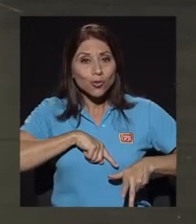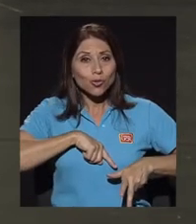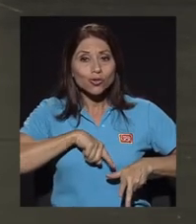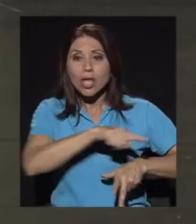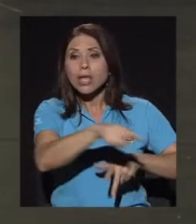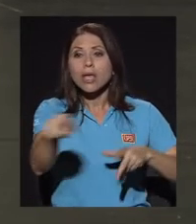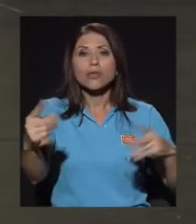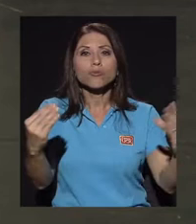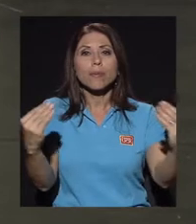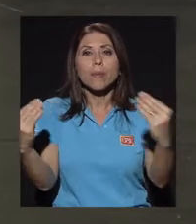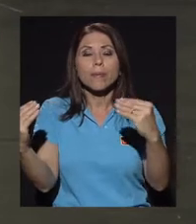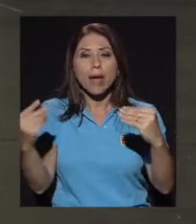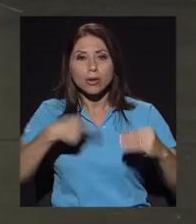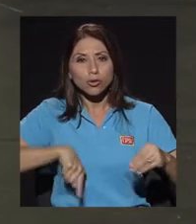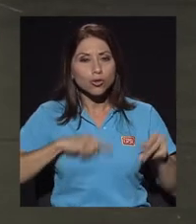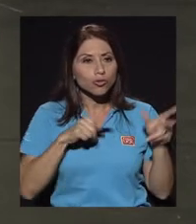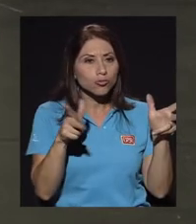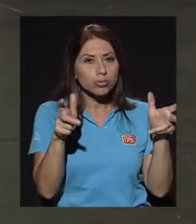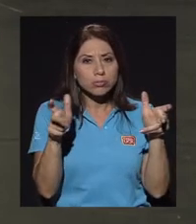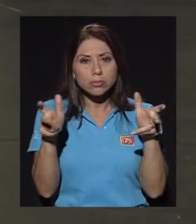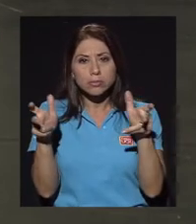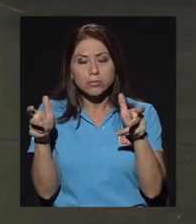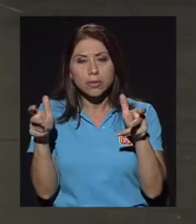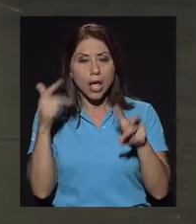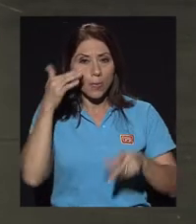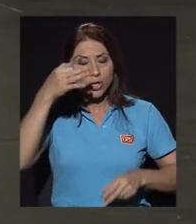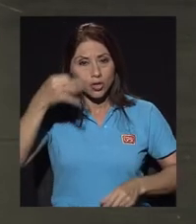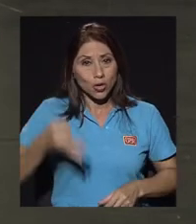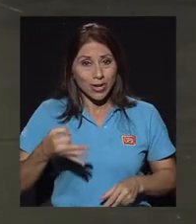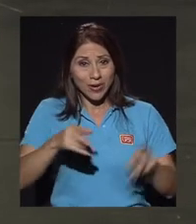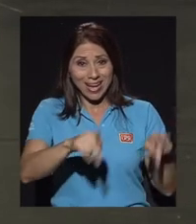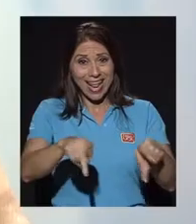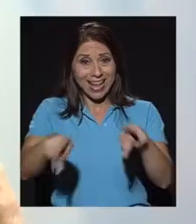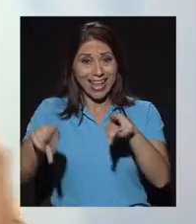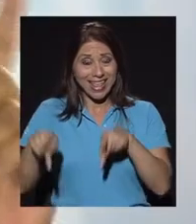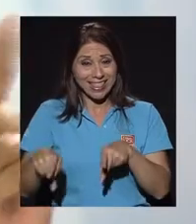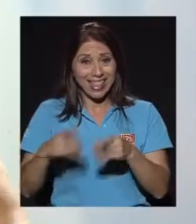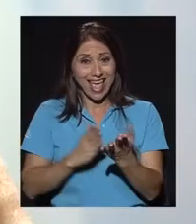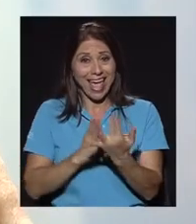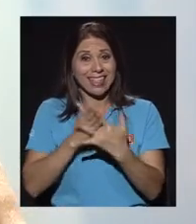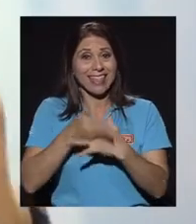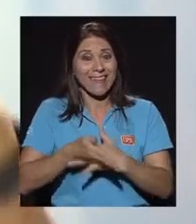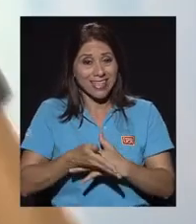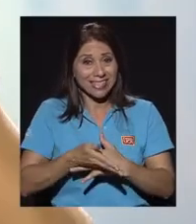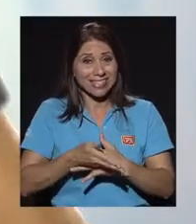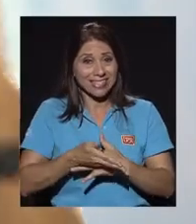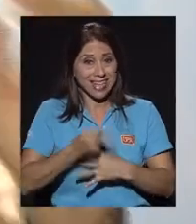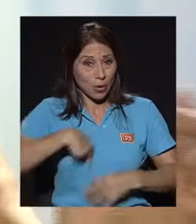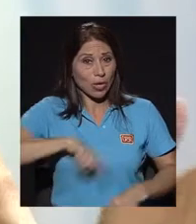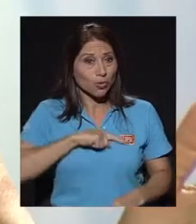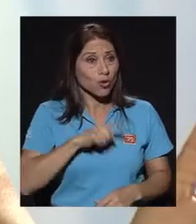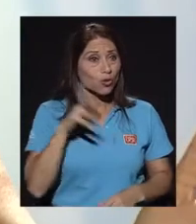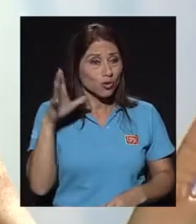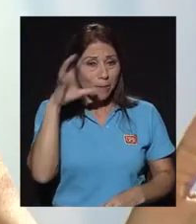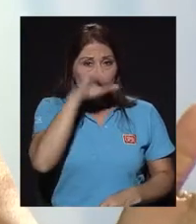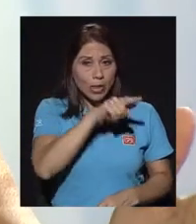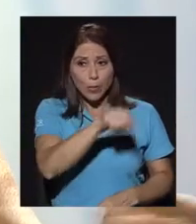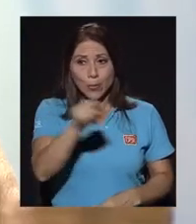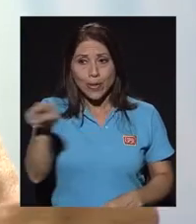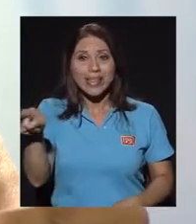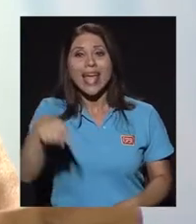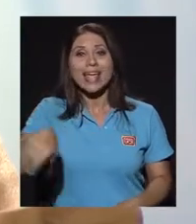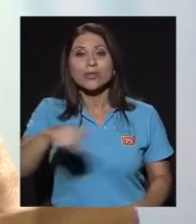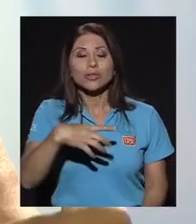nosotros escucharlos a ellos, porque yo creo que lo que más se queja la gente a través de nuestro recorrido es que la